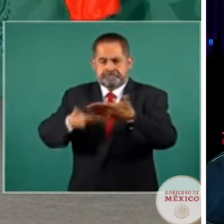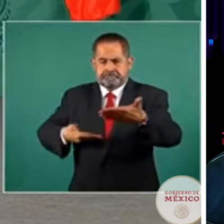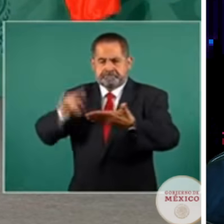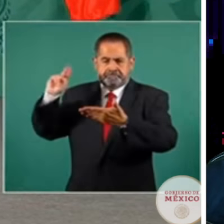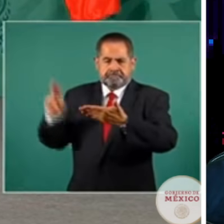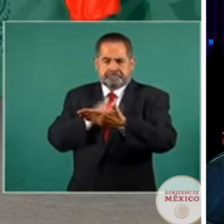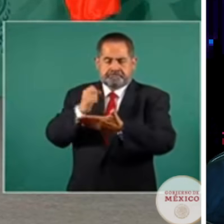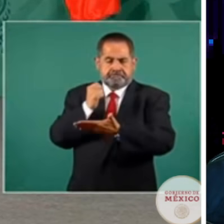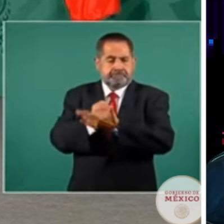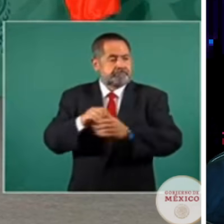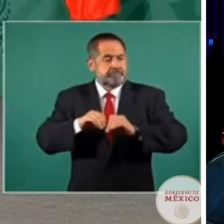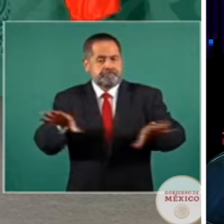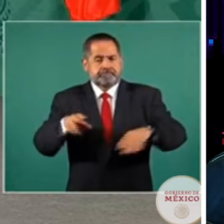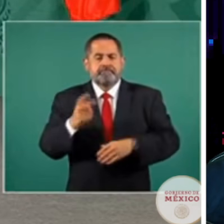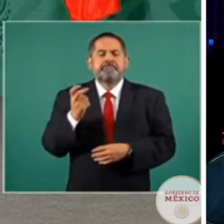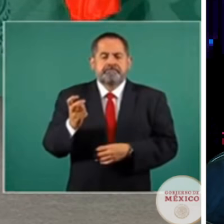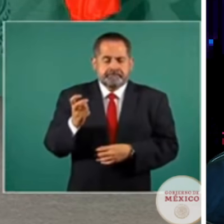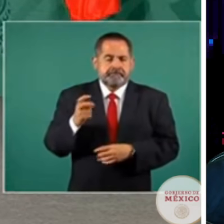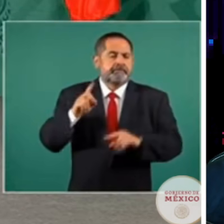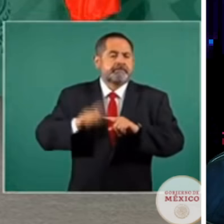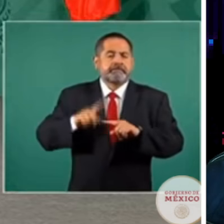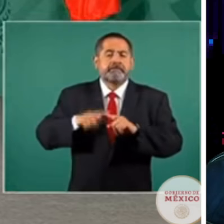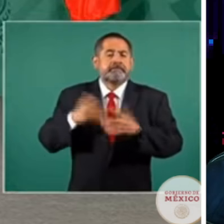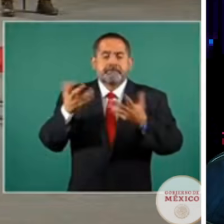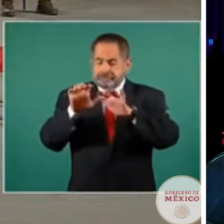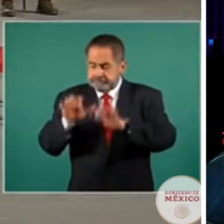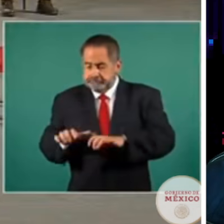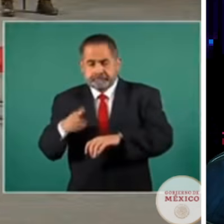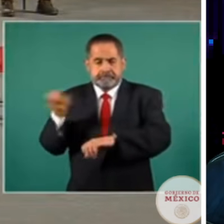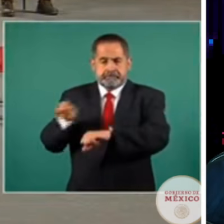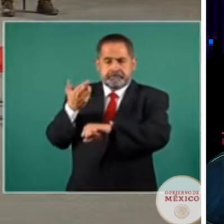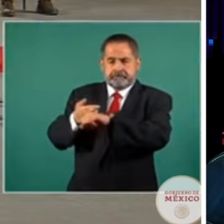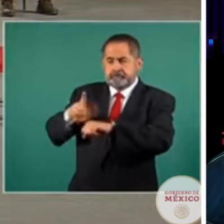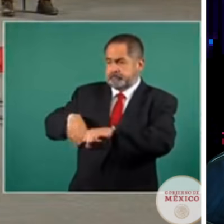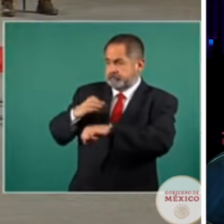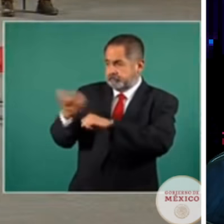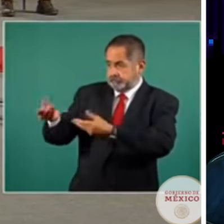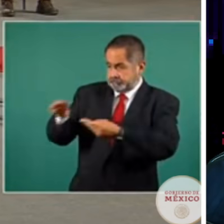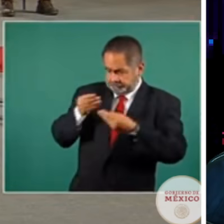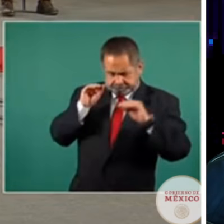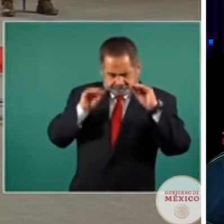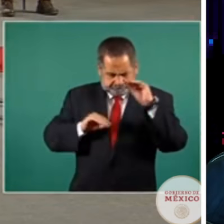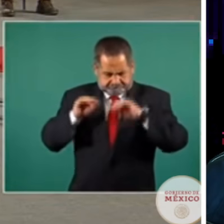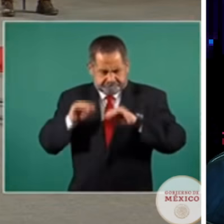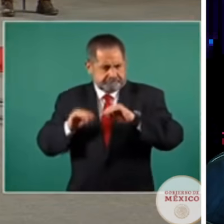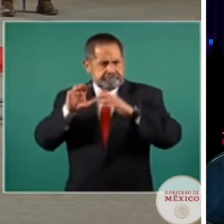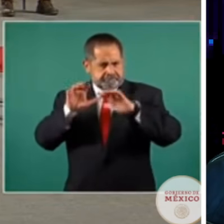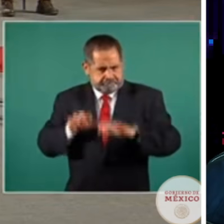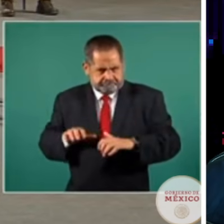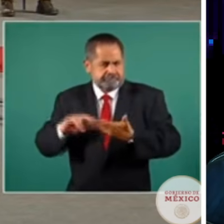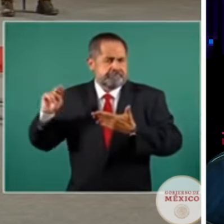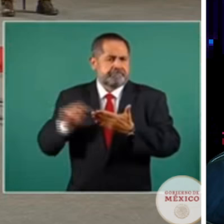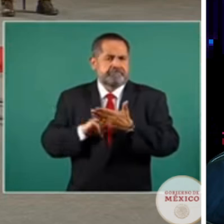que va a elaborar la secretaria de Gobernación. Lo vamos a elaborar